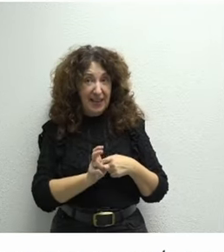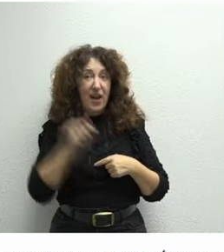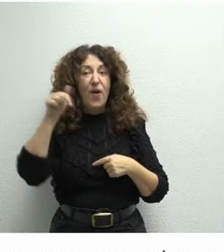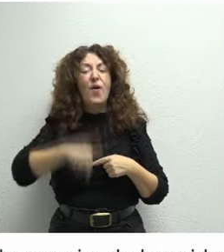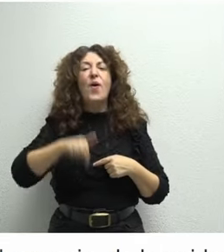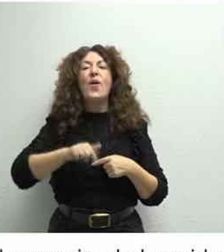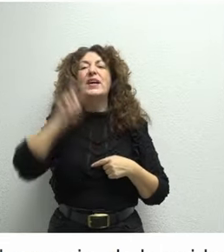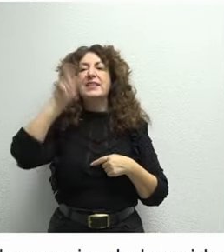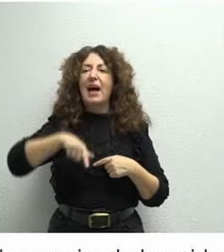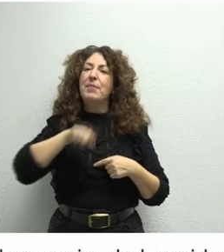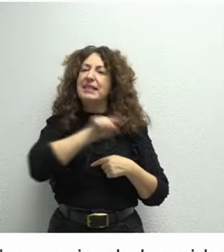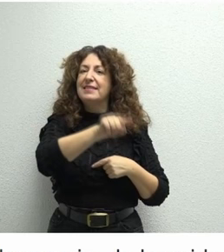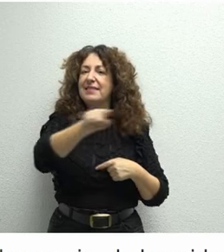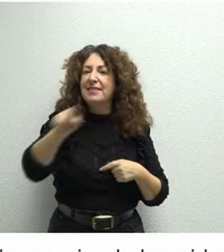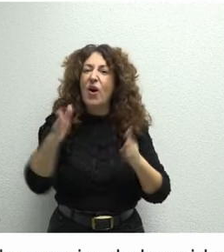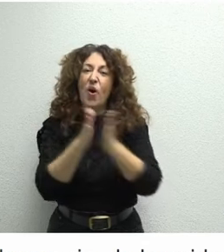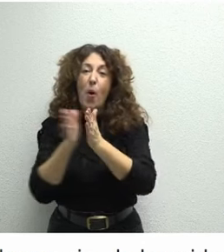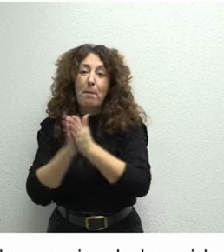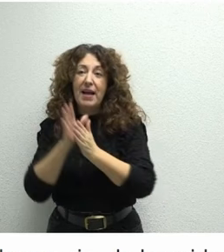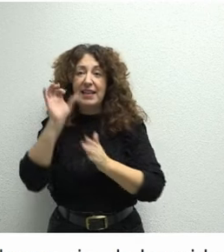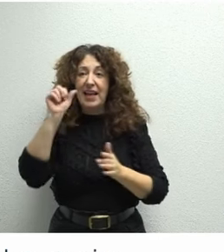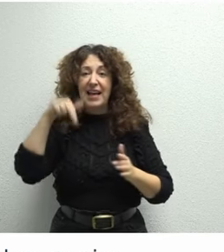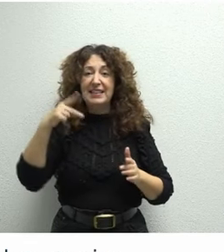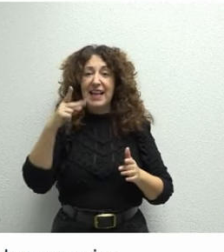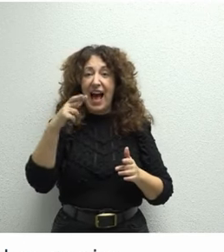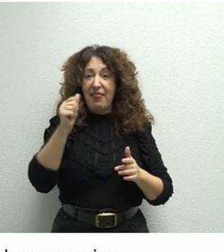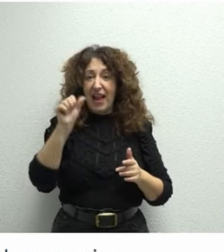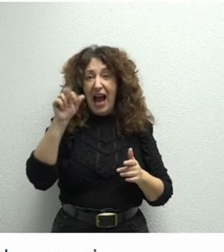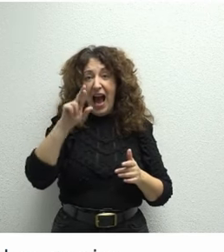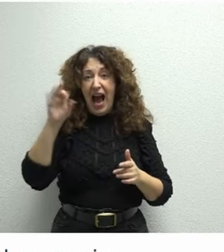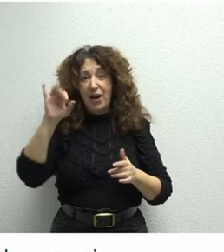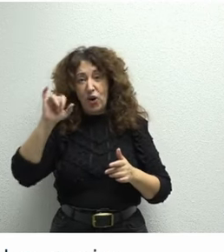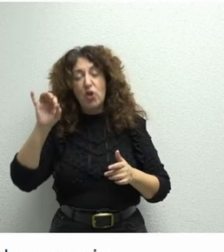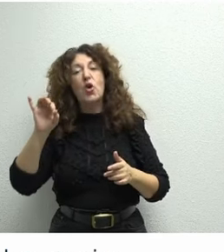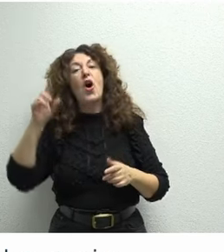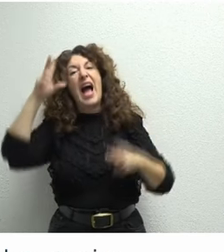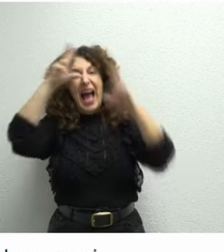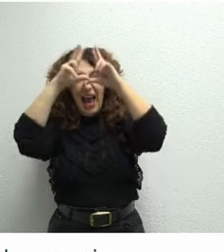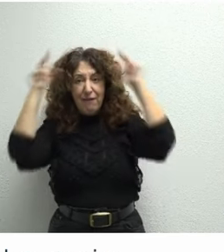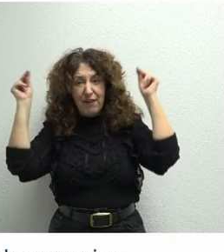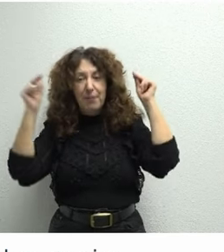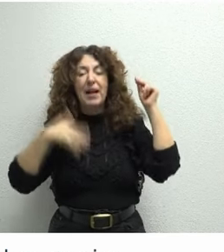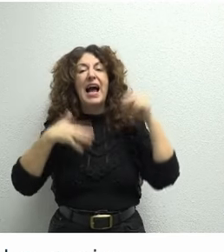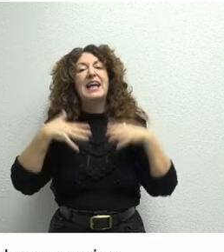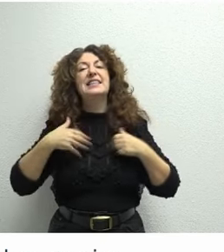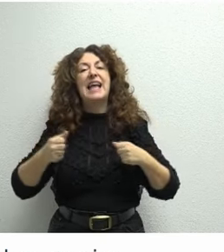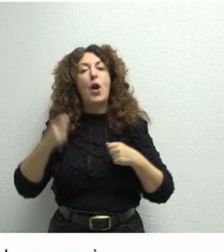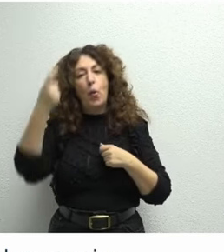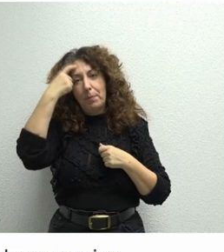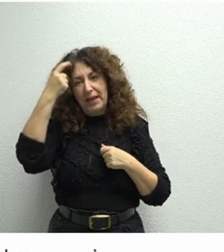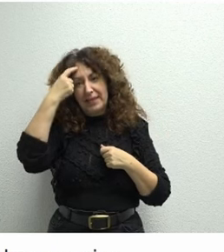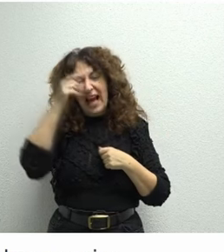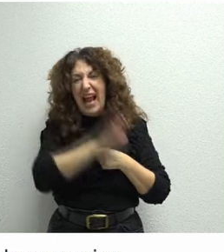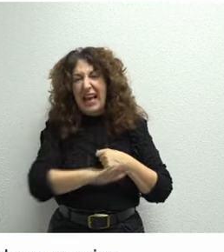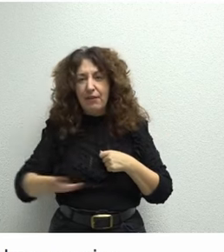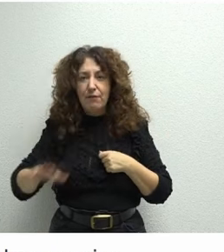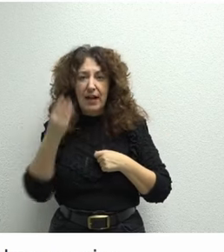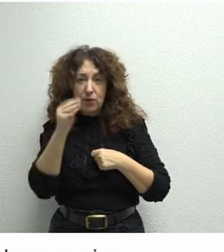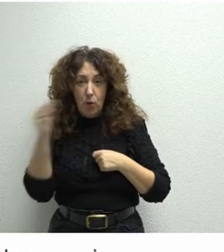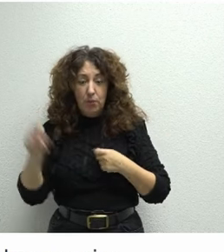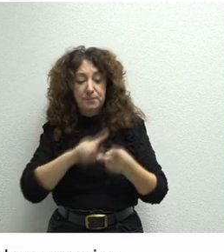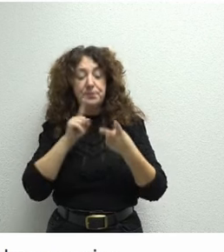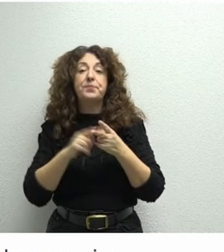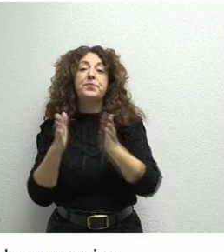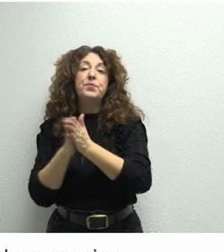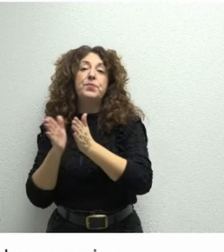están nuestras compañeras Sra Arroyo enfermera de Salud Mental infanto juvenil compañera de Carlos otra compañera de orientación